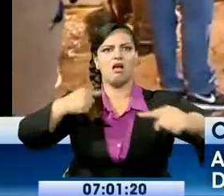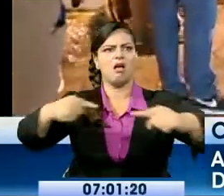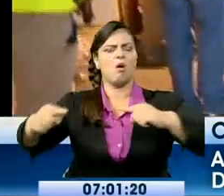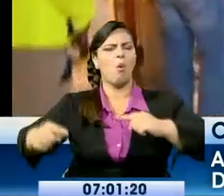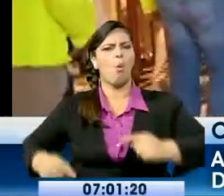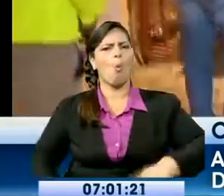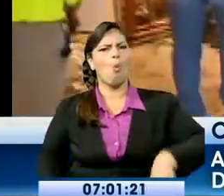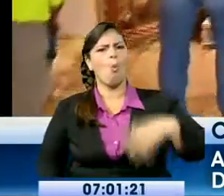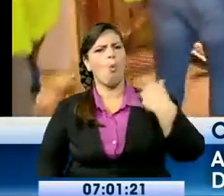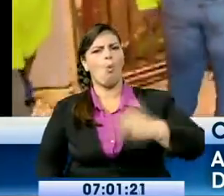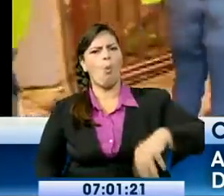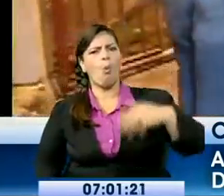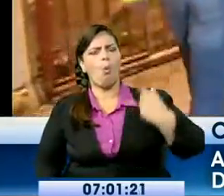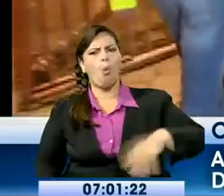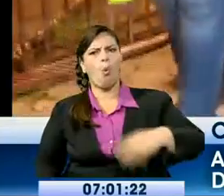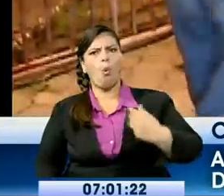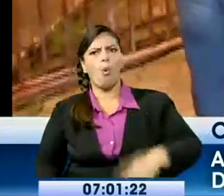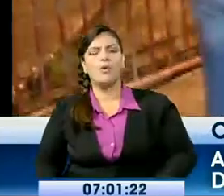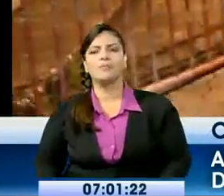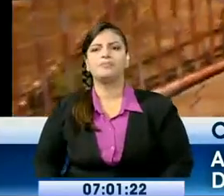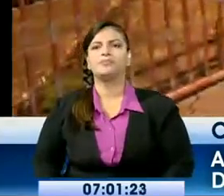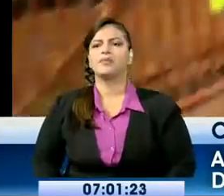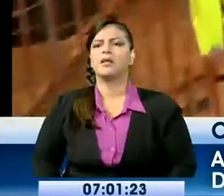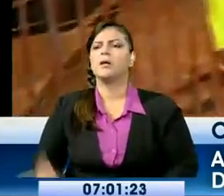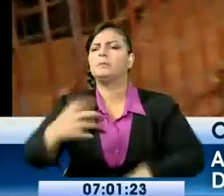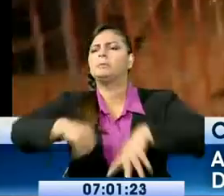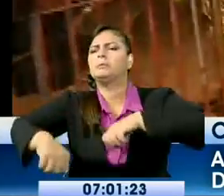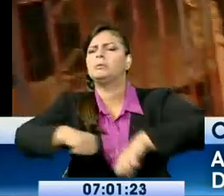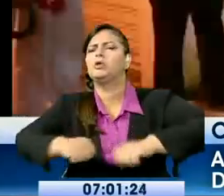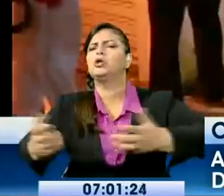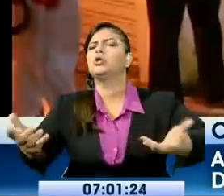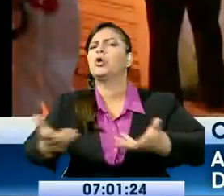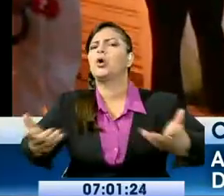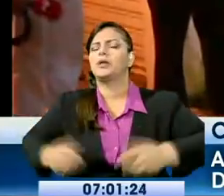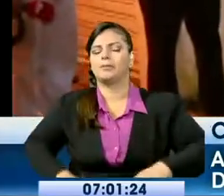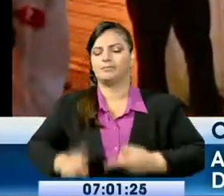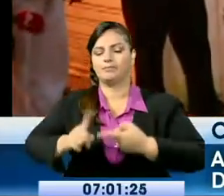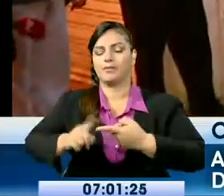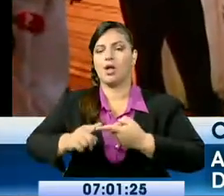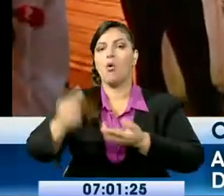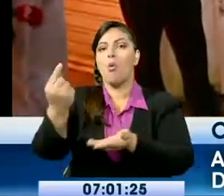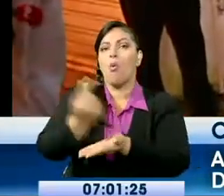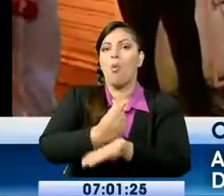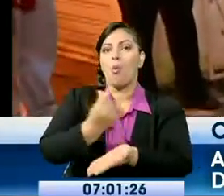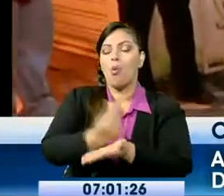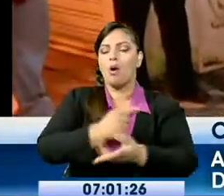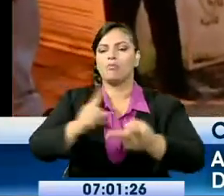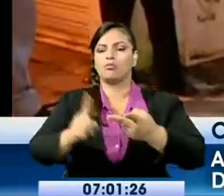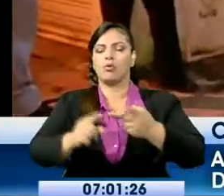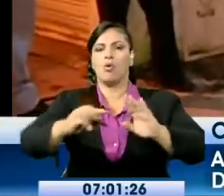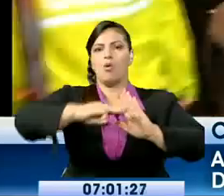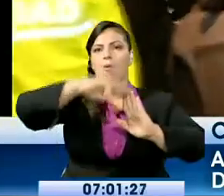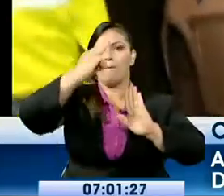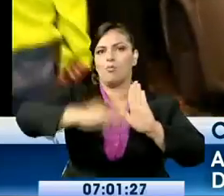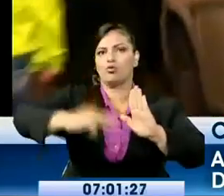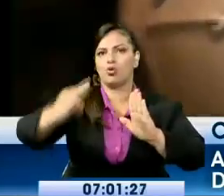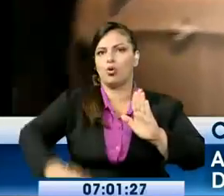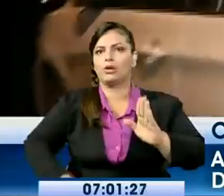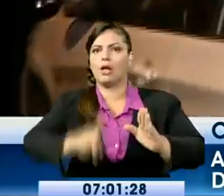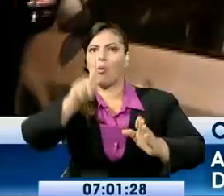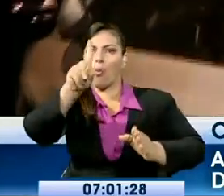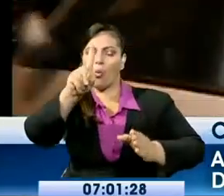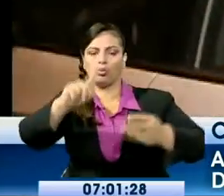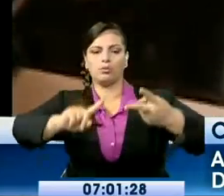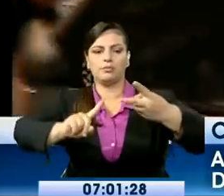Las redadas fueron efectuadas en sectores como el Guasmo Sur, Mucholote 1, Guayacanes,